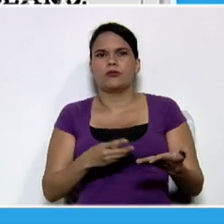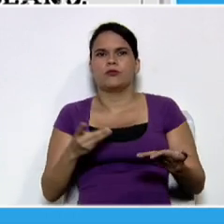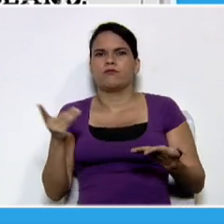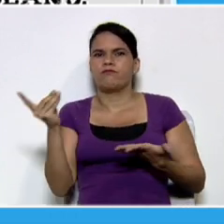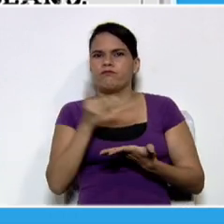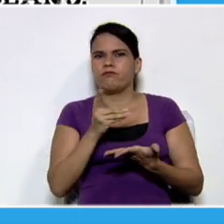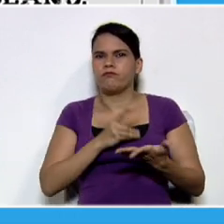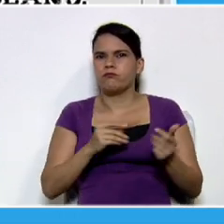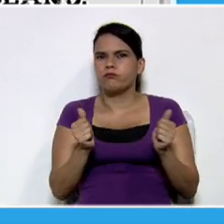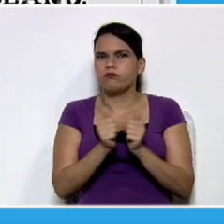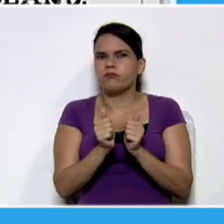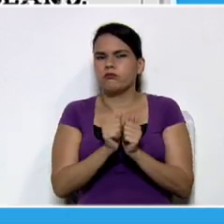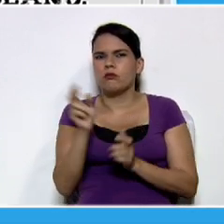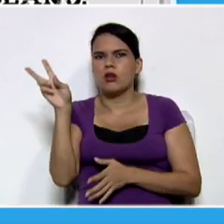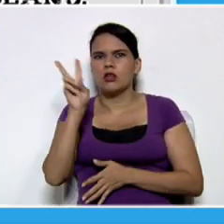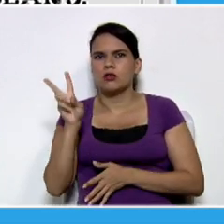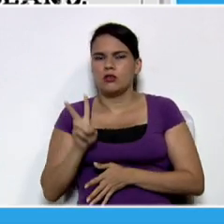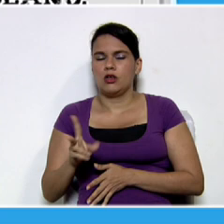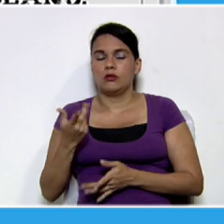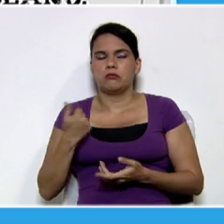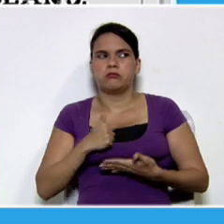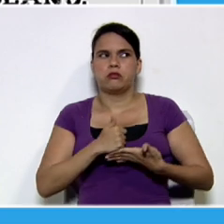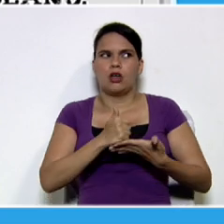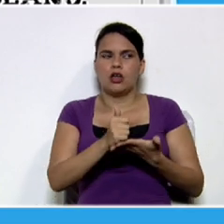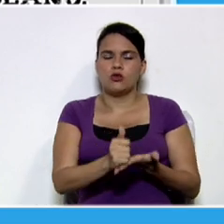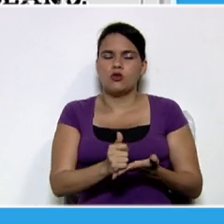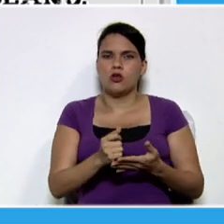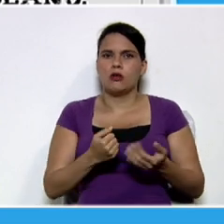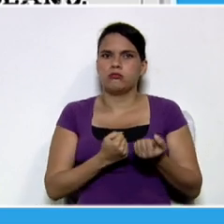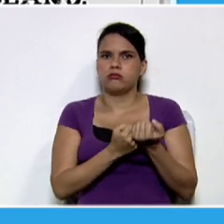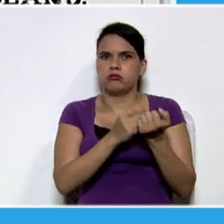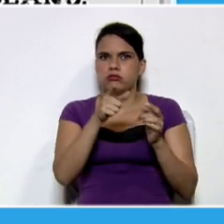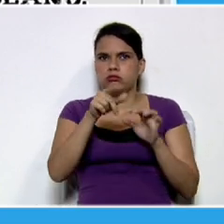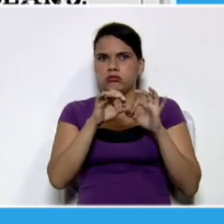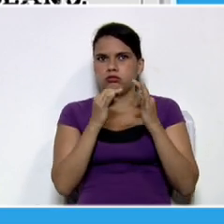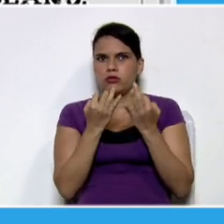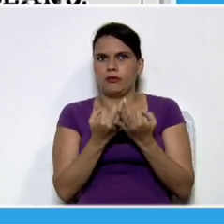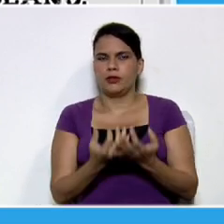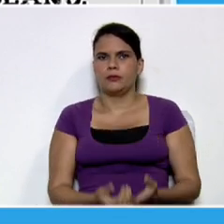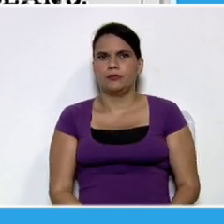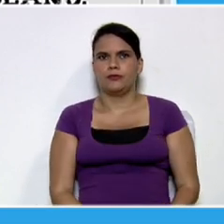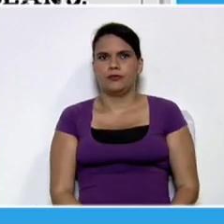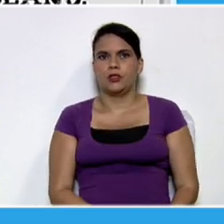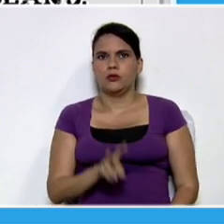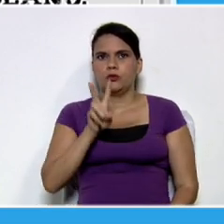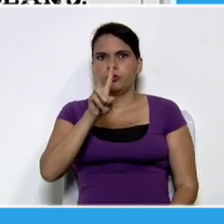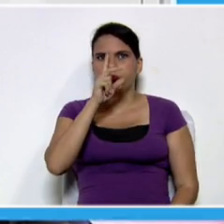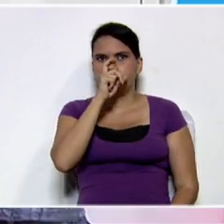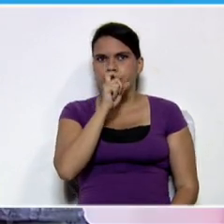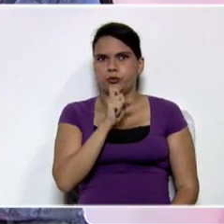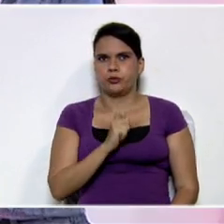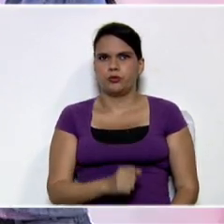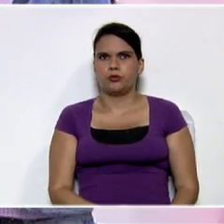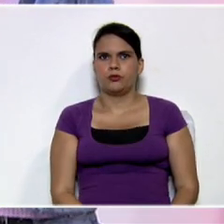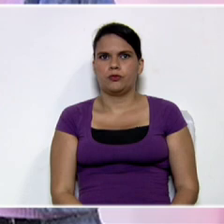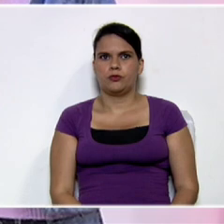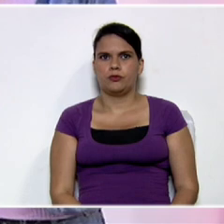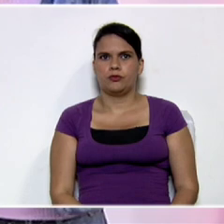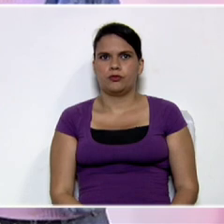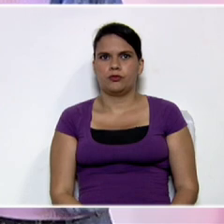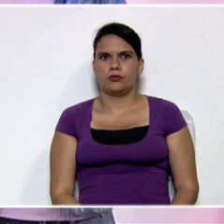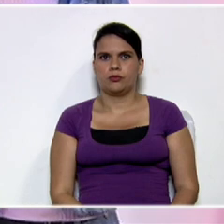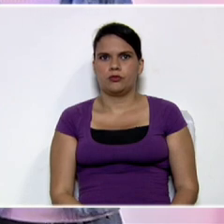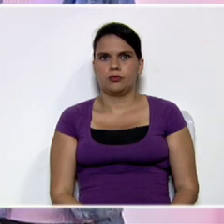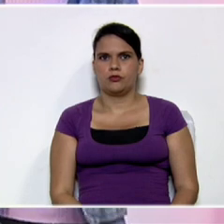debes buscar ayuda y apoyo en tus familiares. Continuamos con segundo año. Como